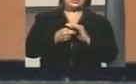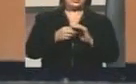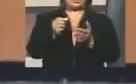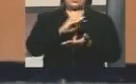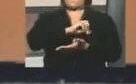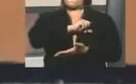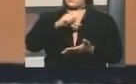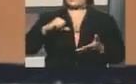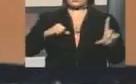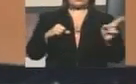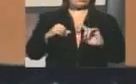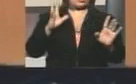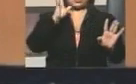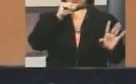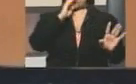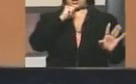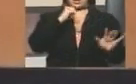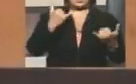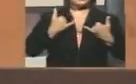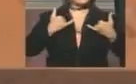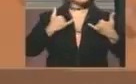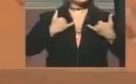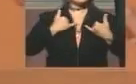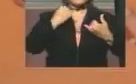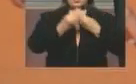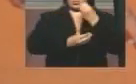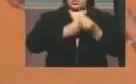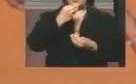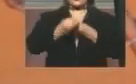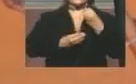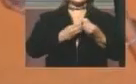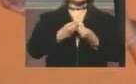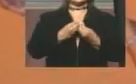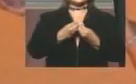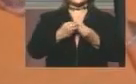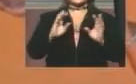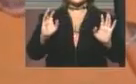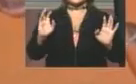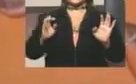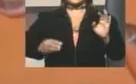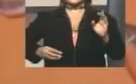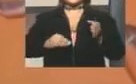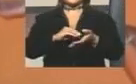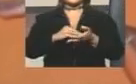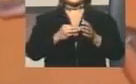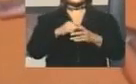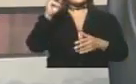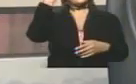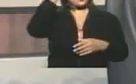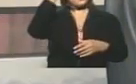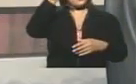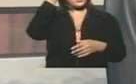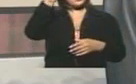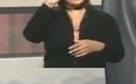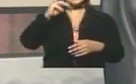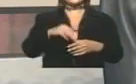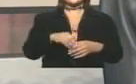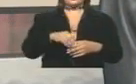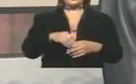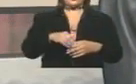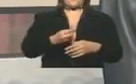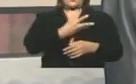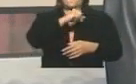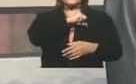público ni privado, no lo poseemos. ¿Esta es autogestión entonces pura? Autogestión, claro, tenemos el apoyo de la Fundación Vigor en cuanto a los